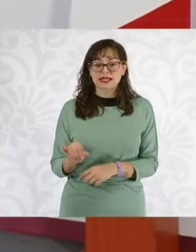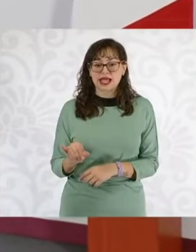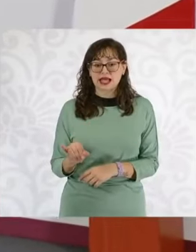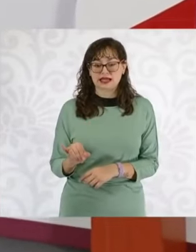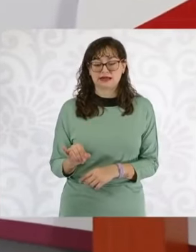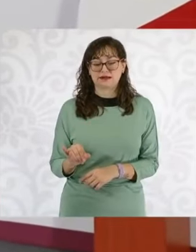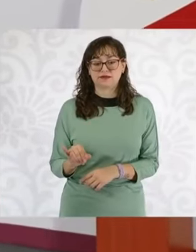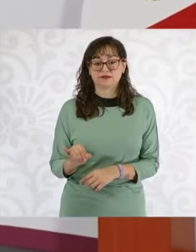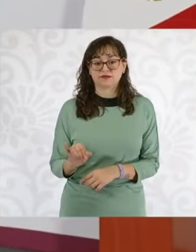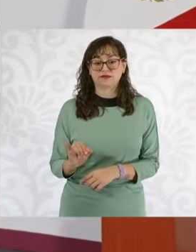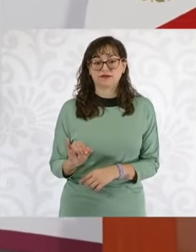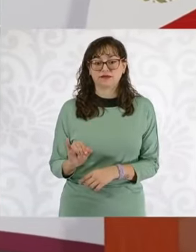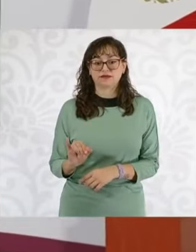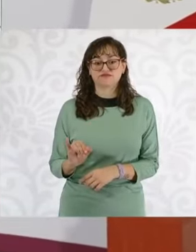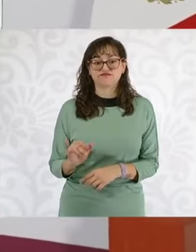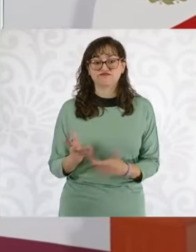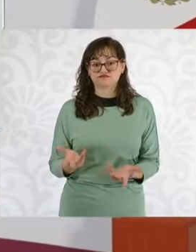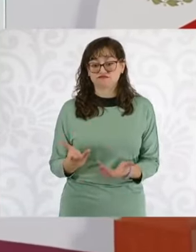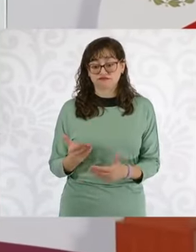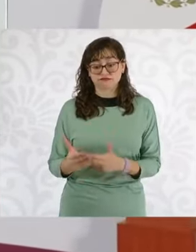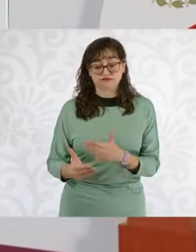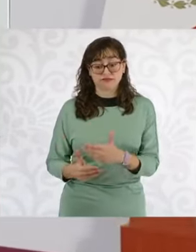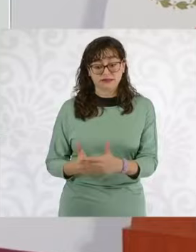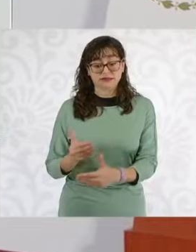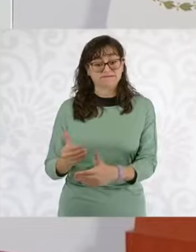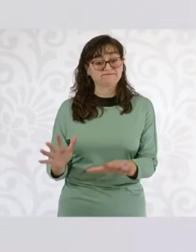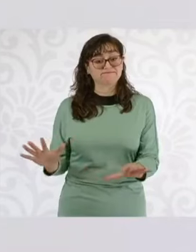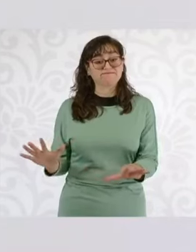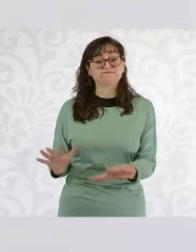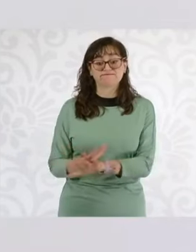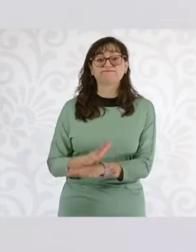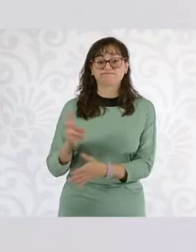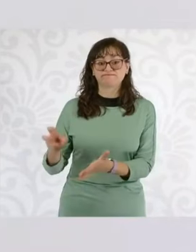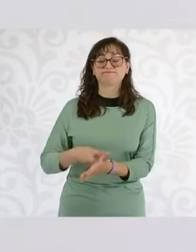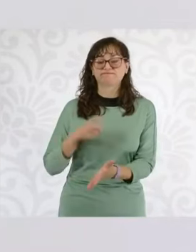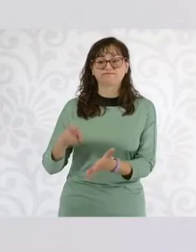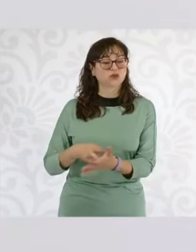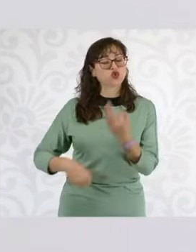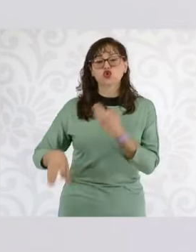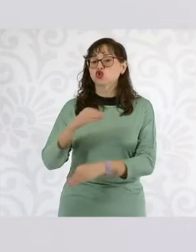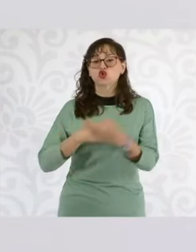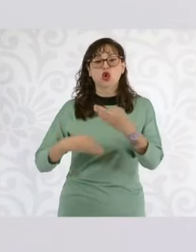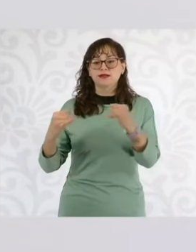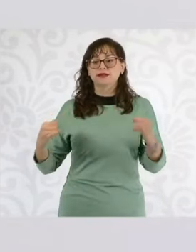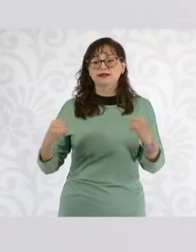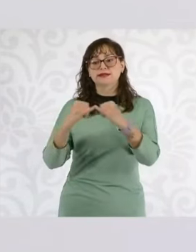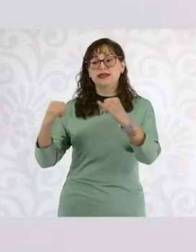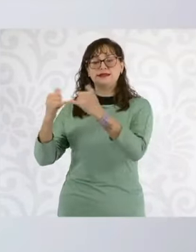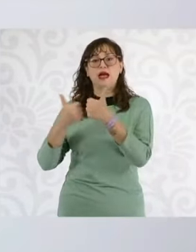está en puerta la reforma para los organismos autónomos.